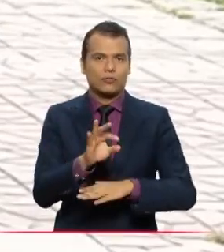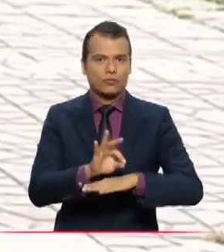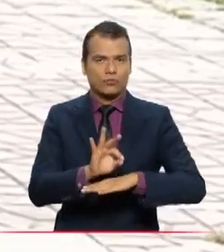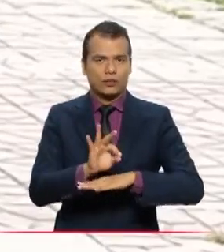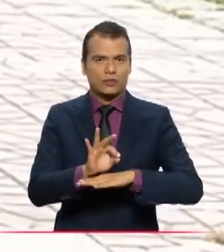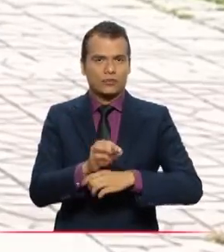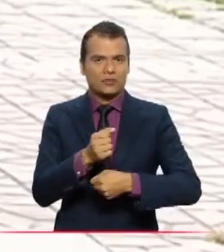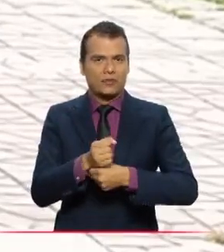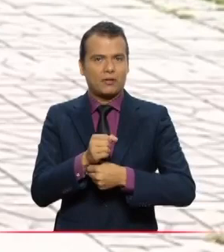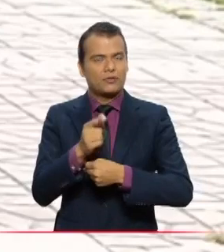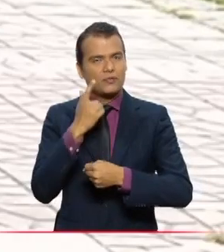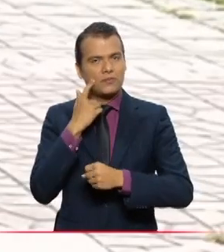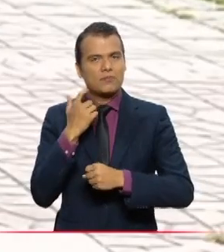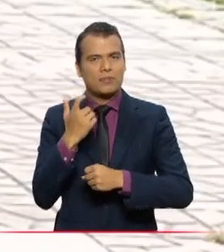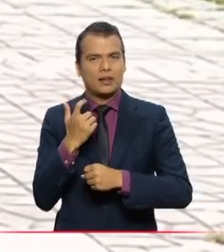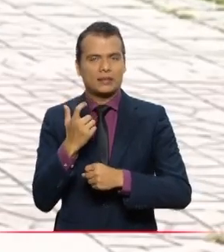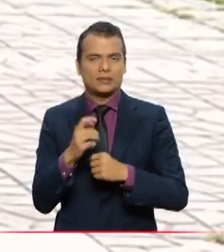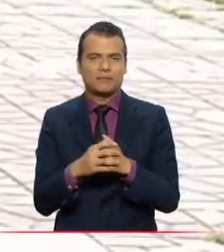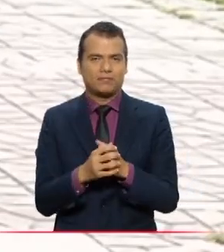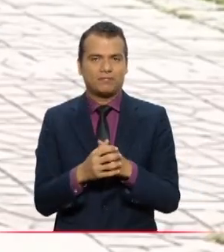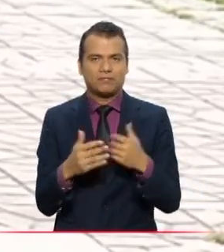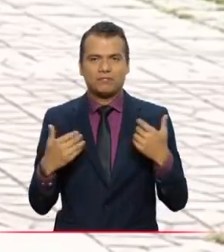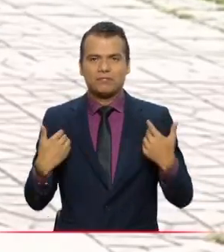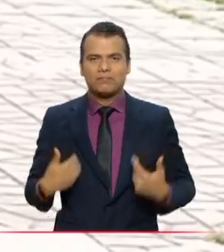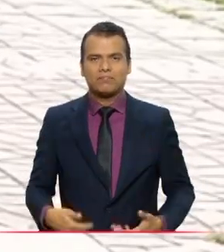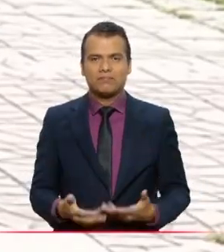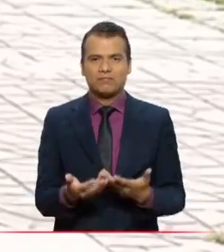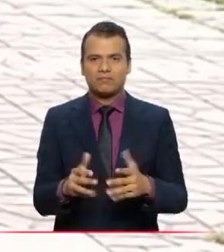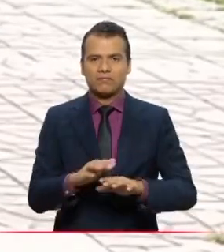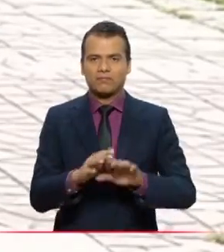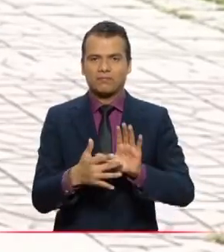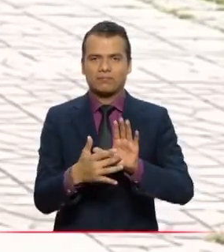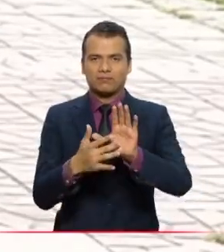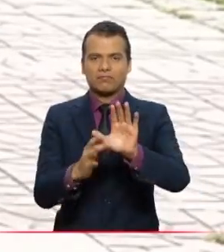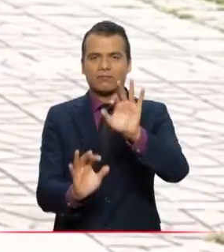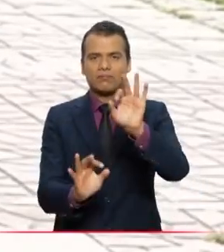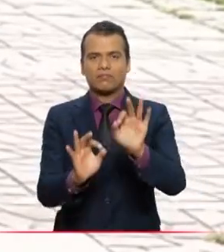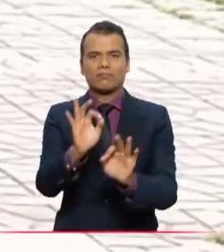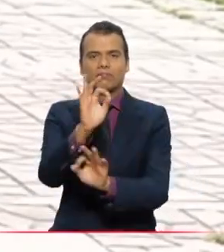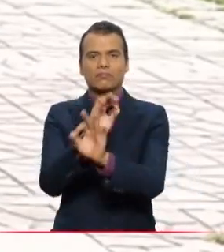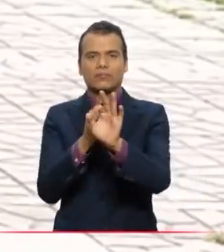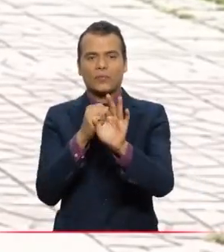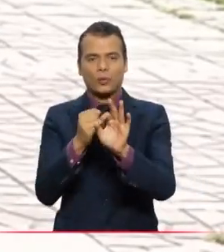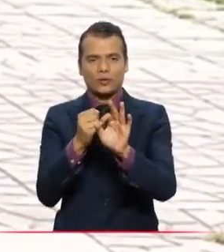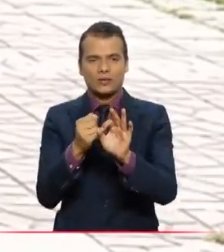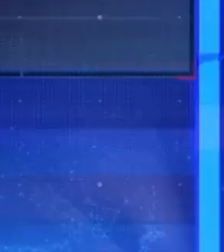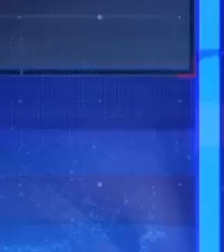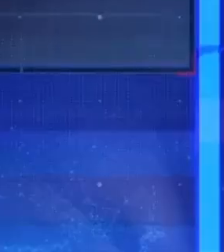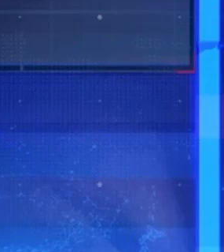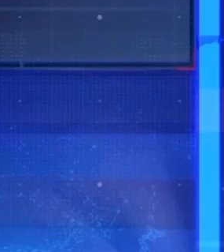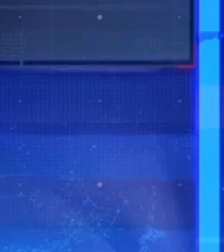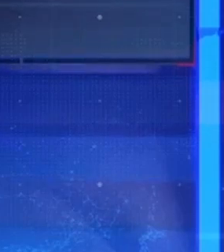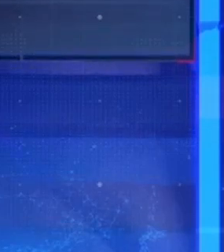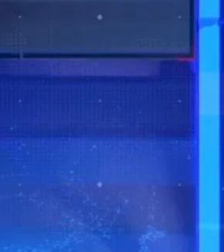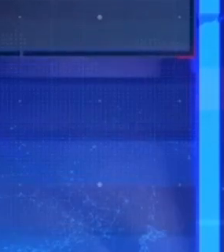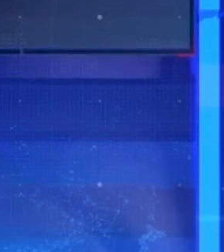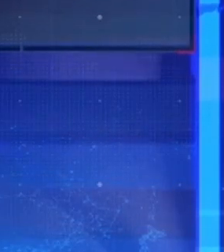Rescate. Es toda la información desde Palmira. David Aparicio, Telepacífico Noticias, la región todos los días.